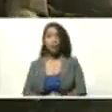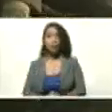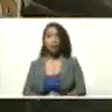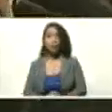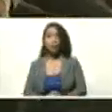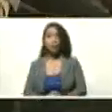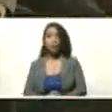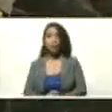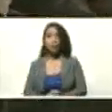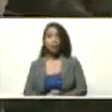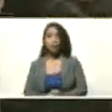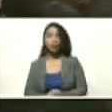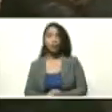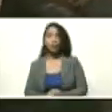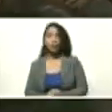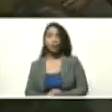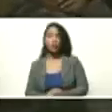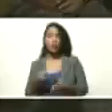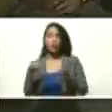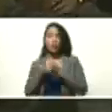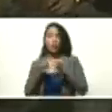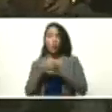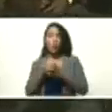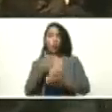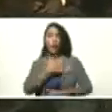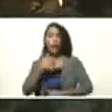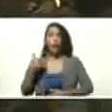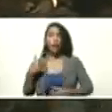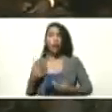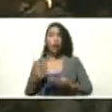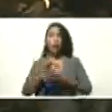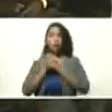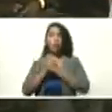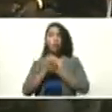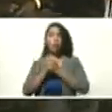La comisión, queridos compañeros,